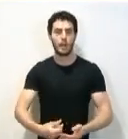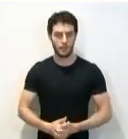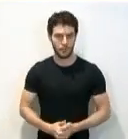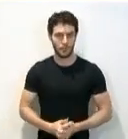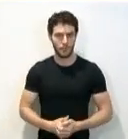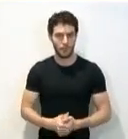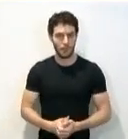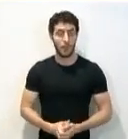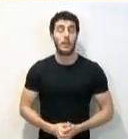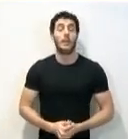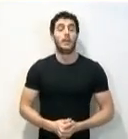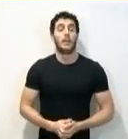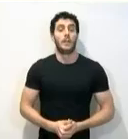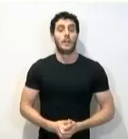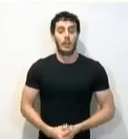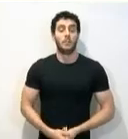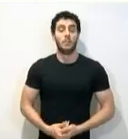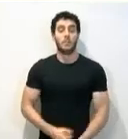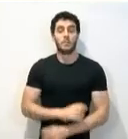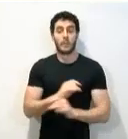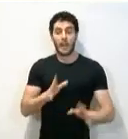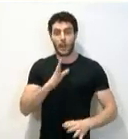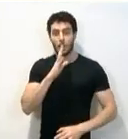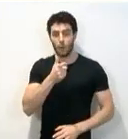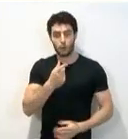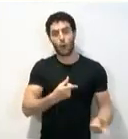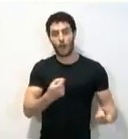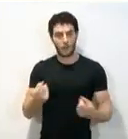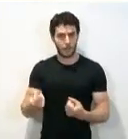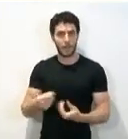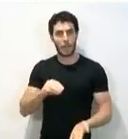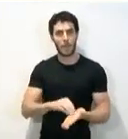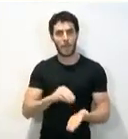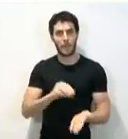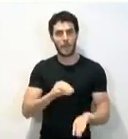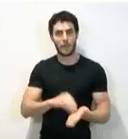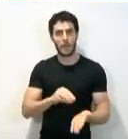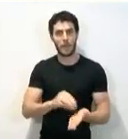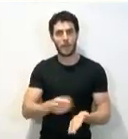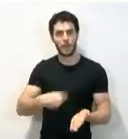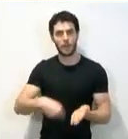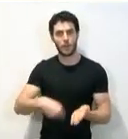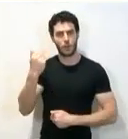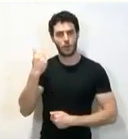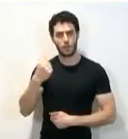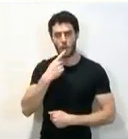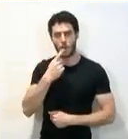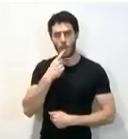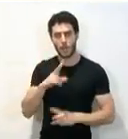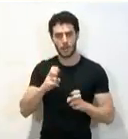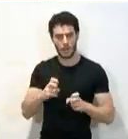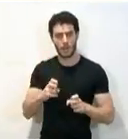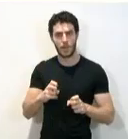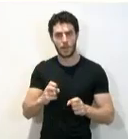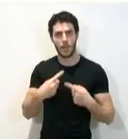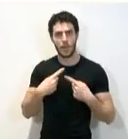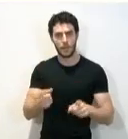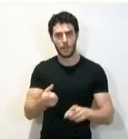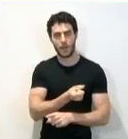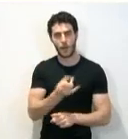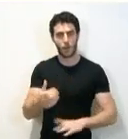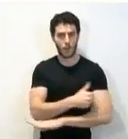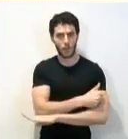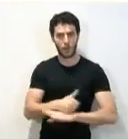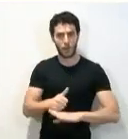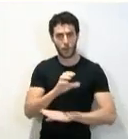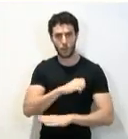cotidianamente. Y por eso es necesario, en muchas ocasiones, hablábamos antes de las diferencias en número de población que tiene